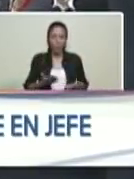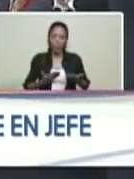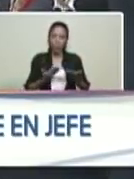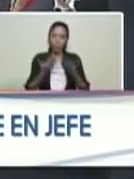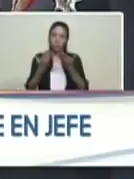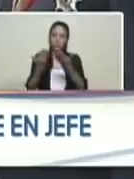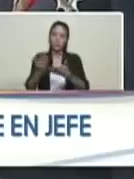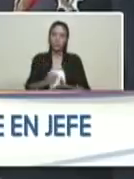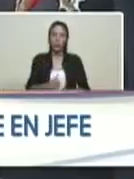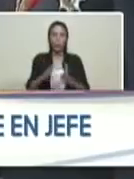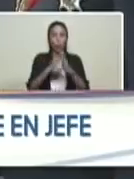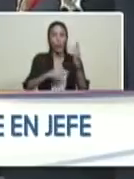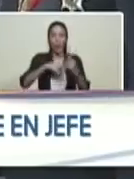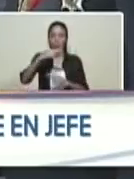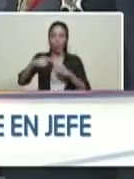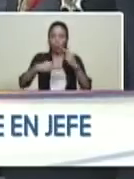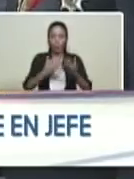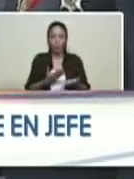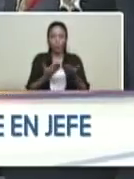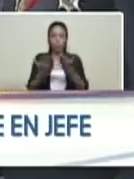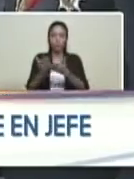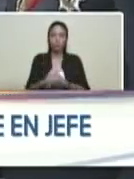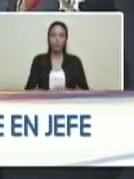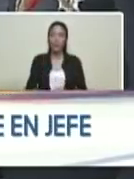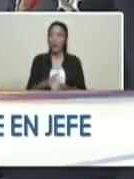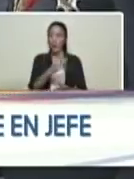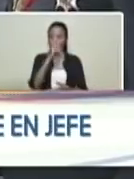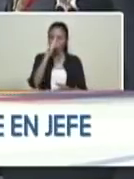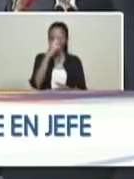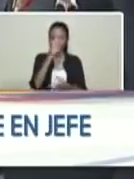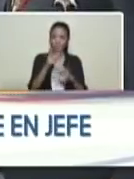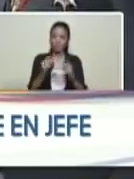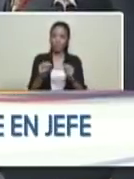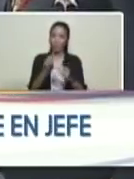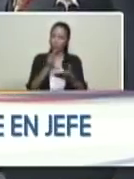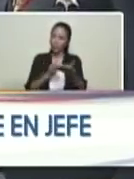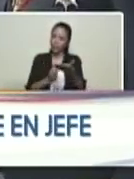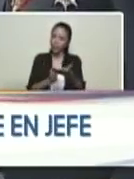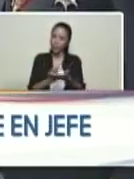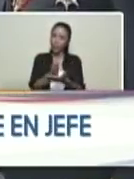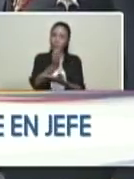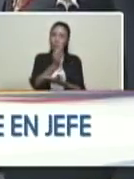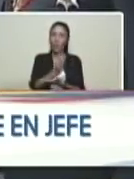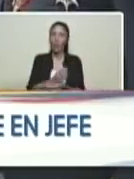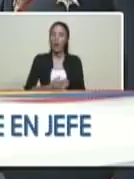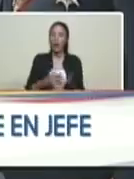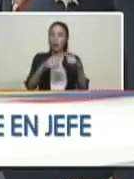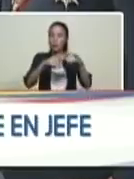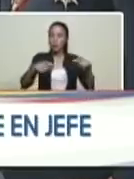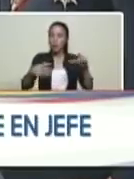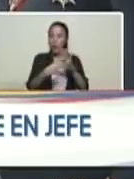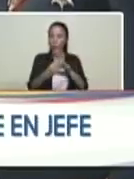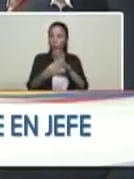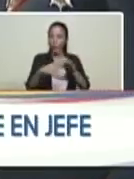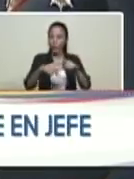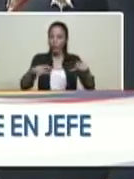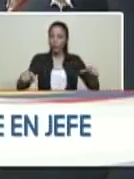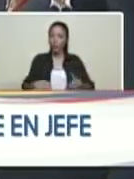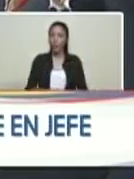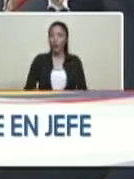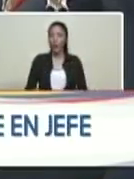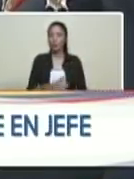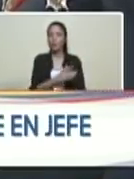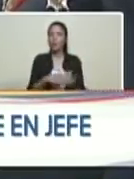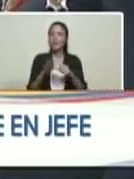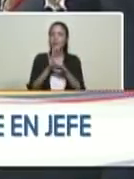la revolución y que usted no dudará en ese imaginar este es para dyn para liberar nuestra patria